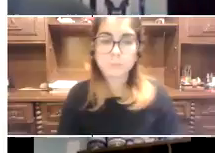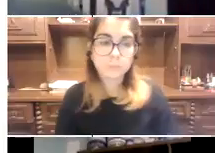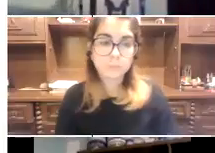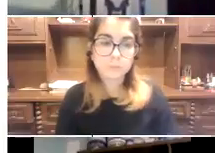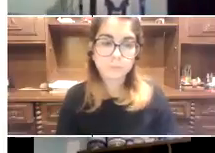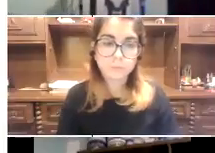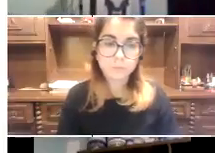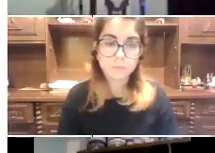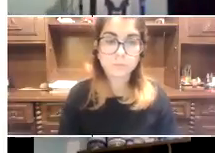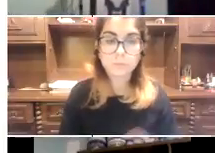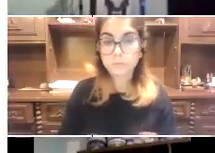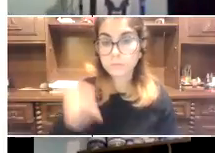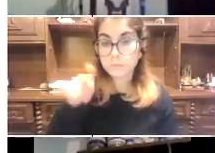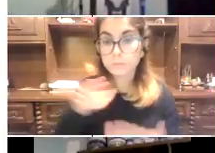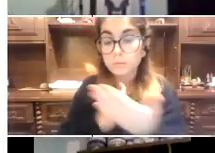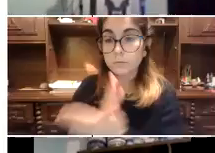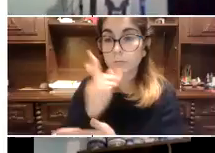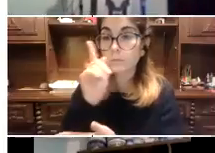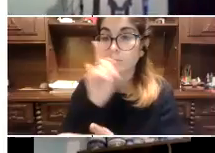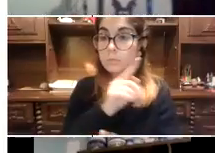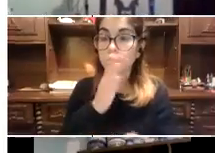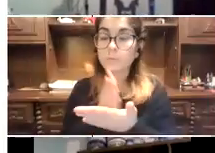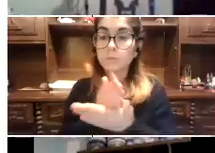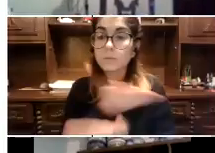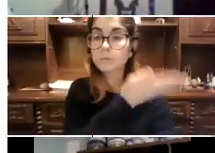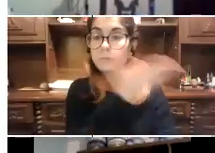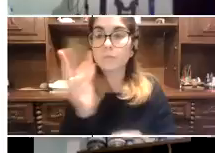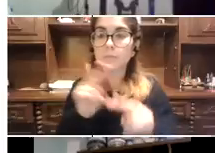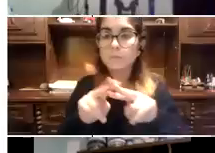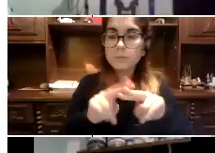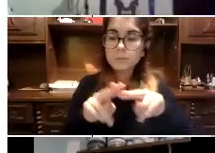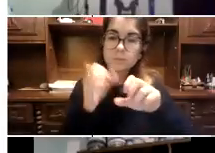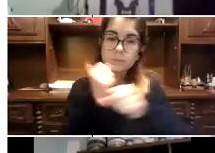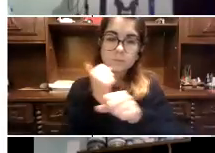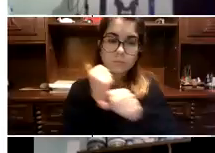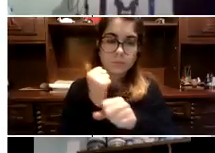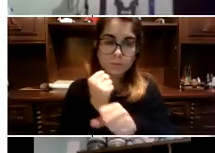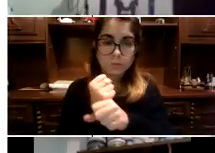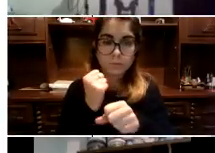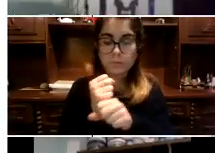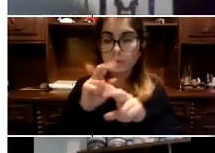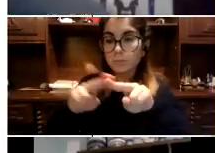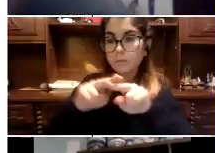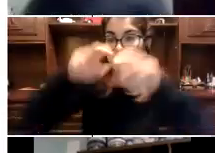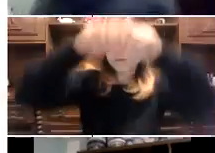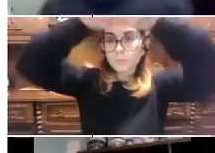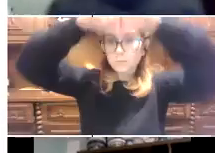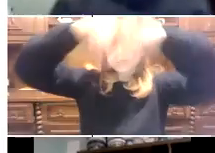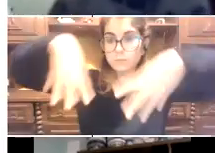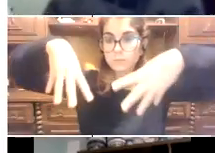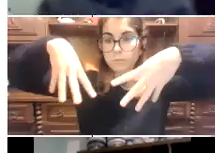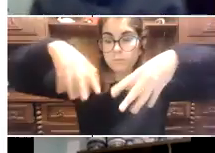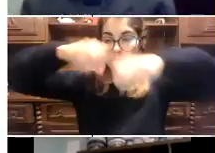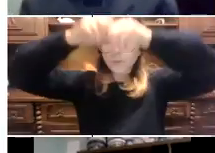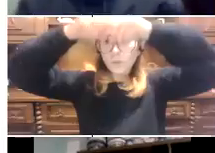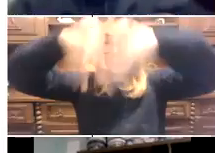A partir de esa última clase, ustedes desarrollaron este trabajo de hacer un mapa conceptual acerca de